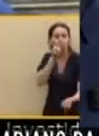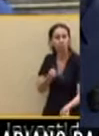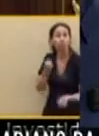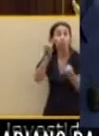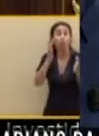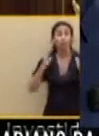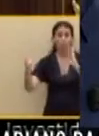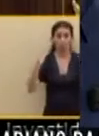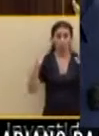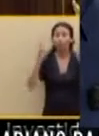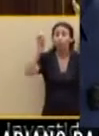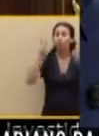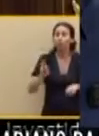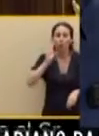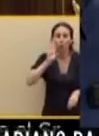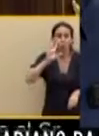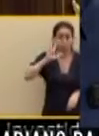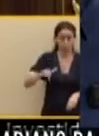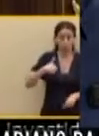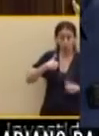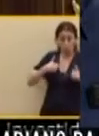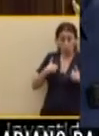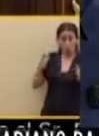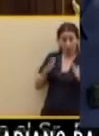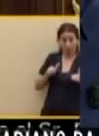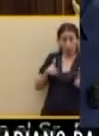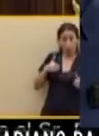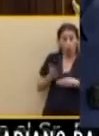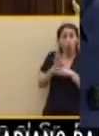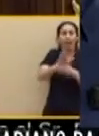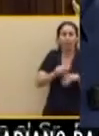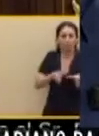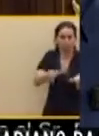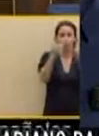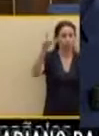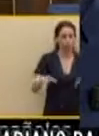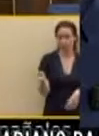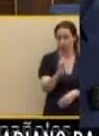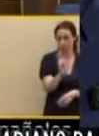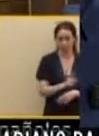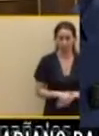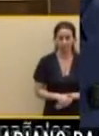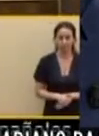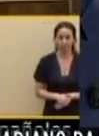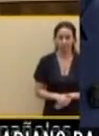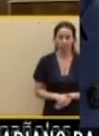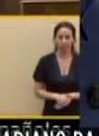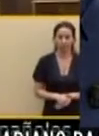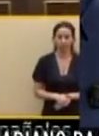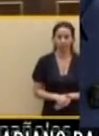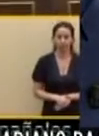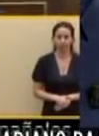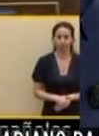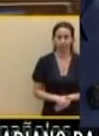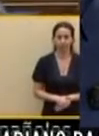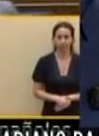poca sabiduría josé mercé paulino necesidad de montero como dos dirigentes hay sólidos o más peso con más presencia